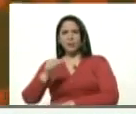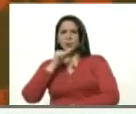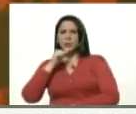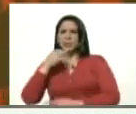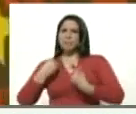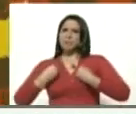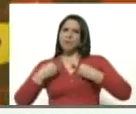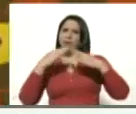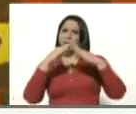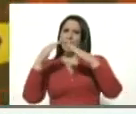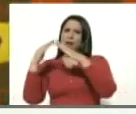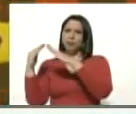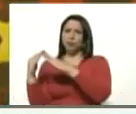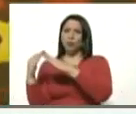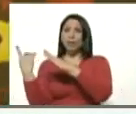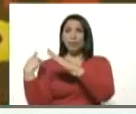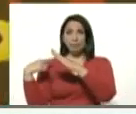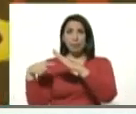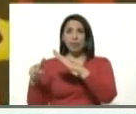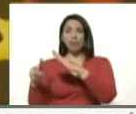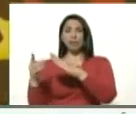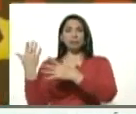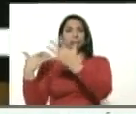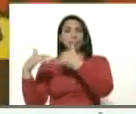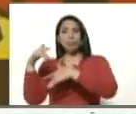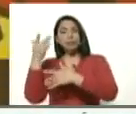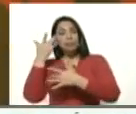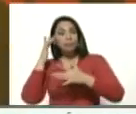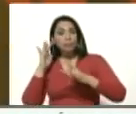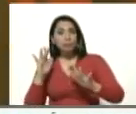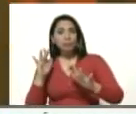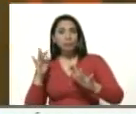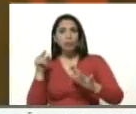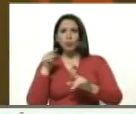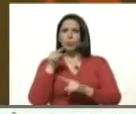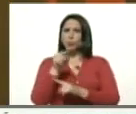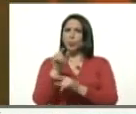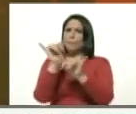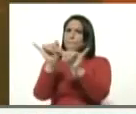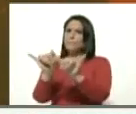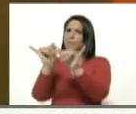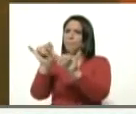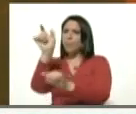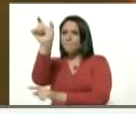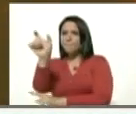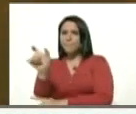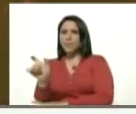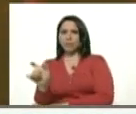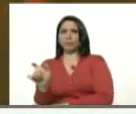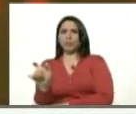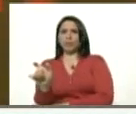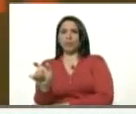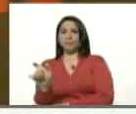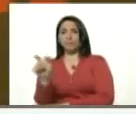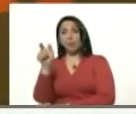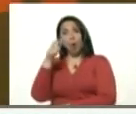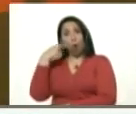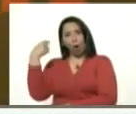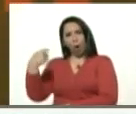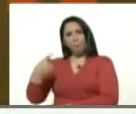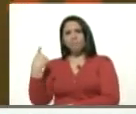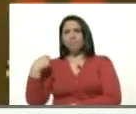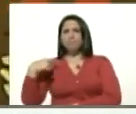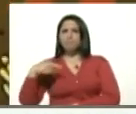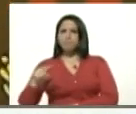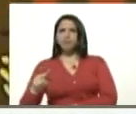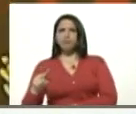casona. Sería asunto singular si eres tú mismo en persona. Aquiles, vas a tener